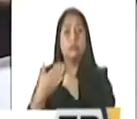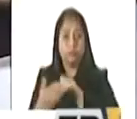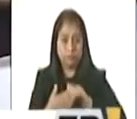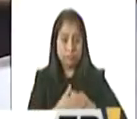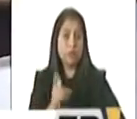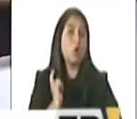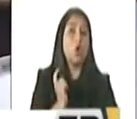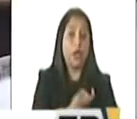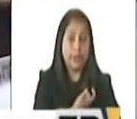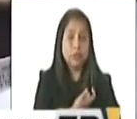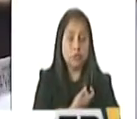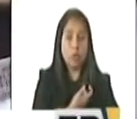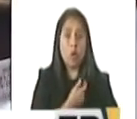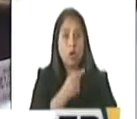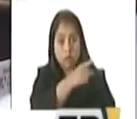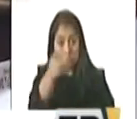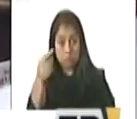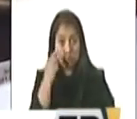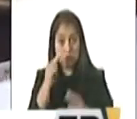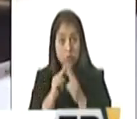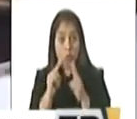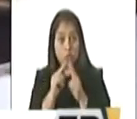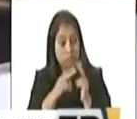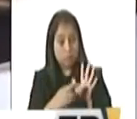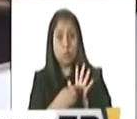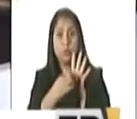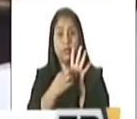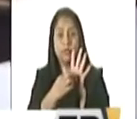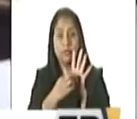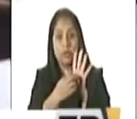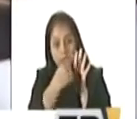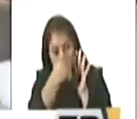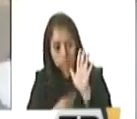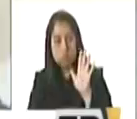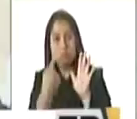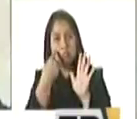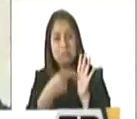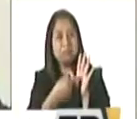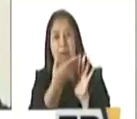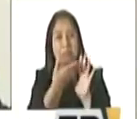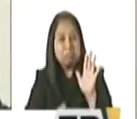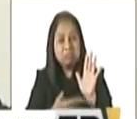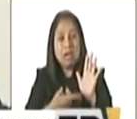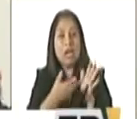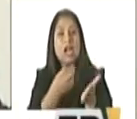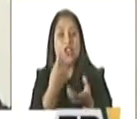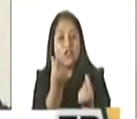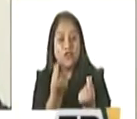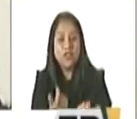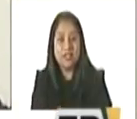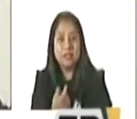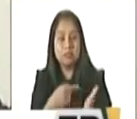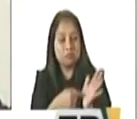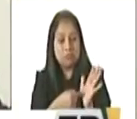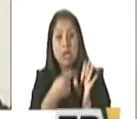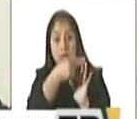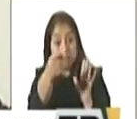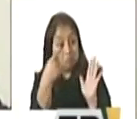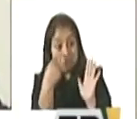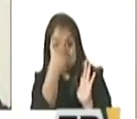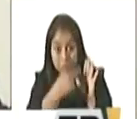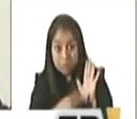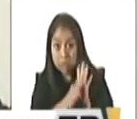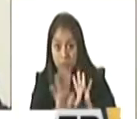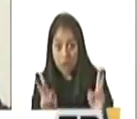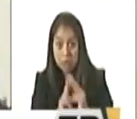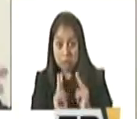la República a que conozca esta propuesta de financiamiento y sea declarada, en cuanto sea presentada al Congreso